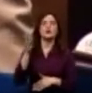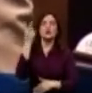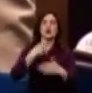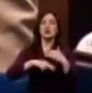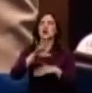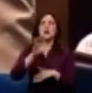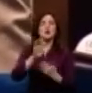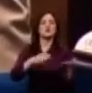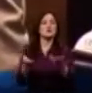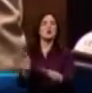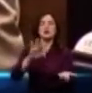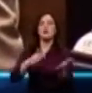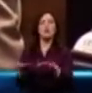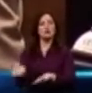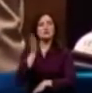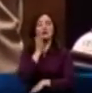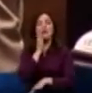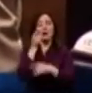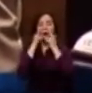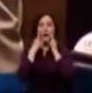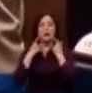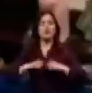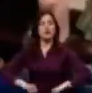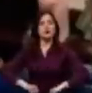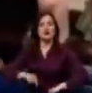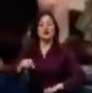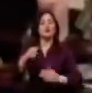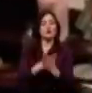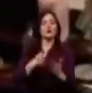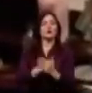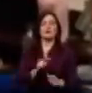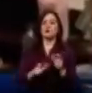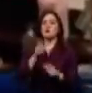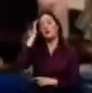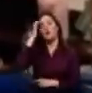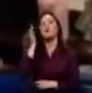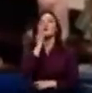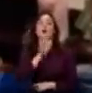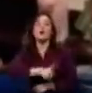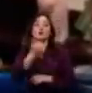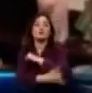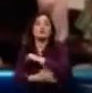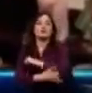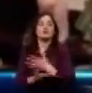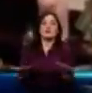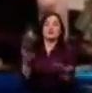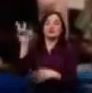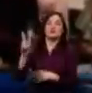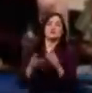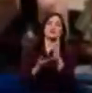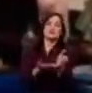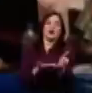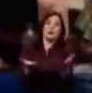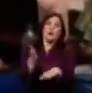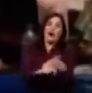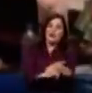de 50 hijos en las calles por luchar. Aquellos que les preocupa, las madres de otro país, el caso de Venezuela, pero